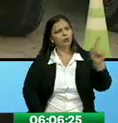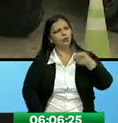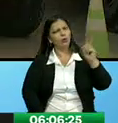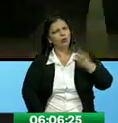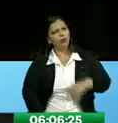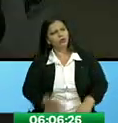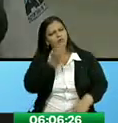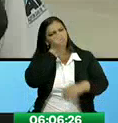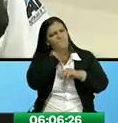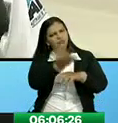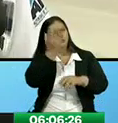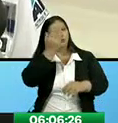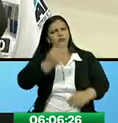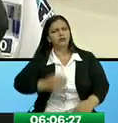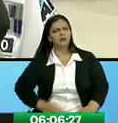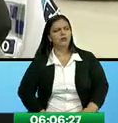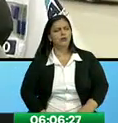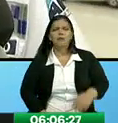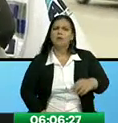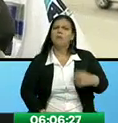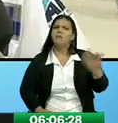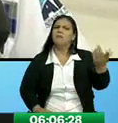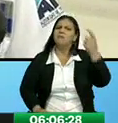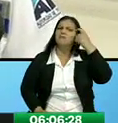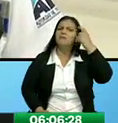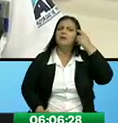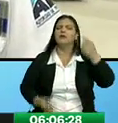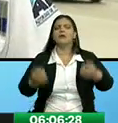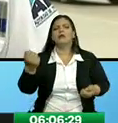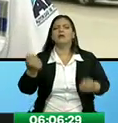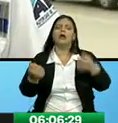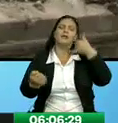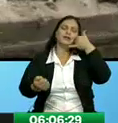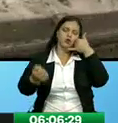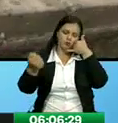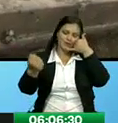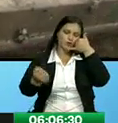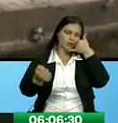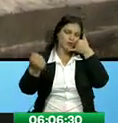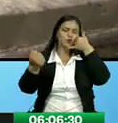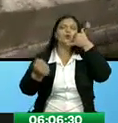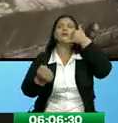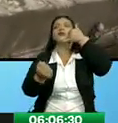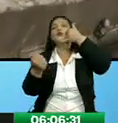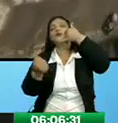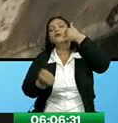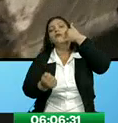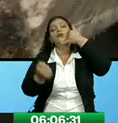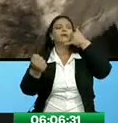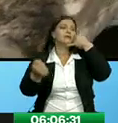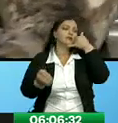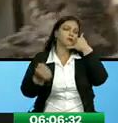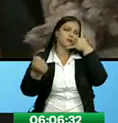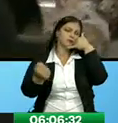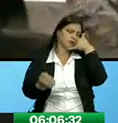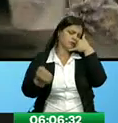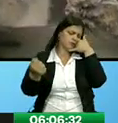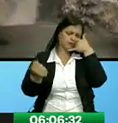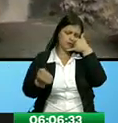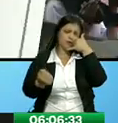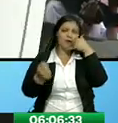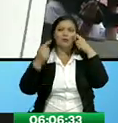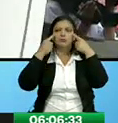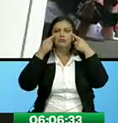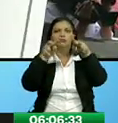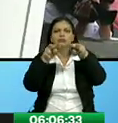él, va a matar a las otras personas. Van así, dando el carro de lo que tienen adelante. Ya han habido accidentes de personas que se han